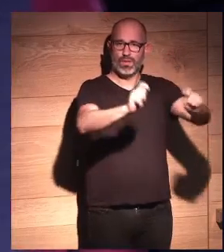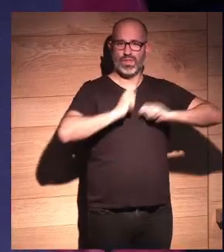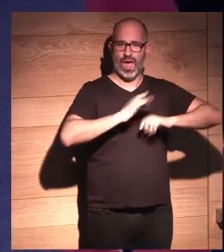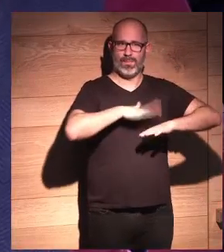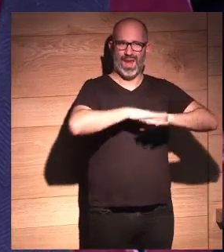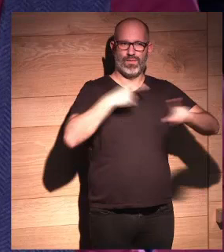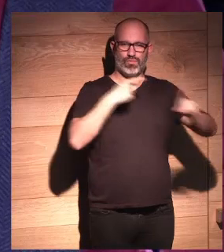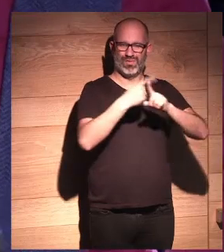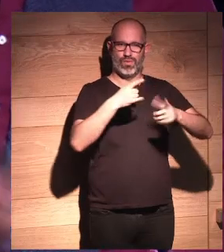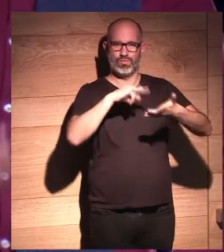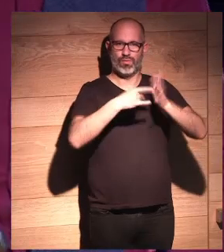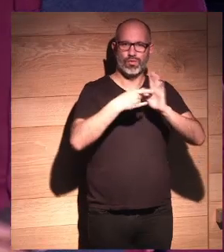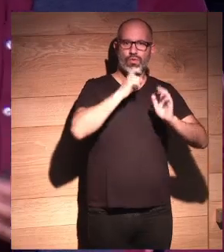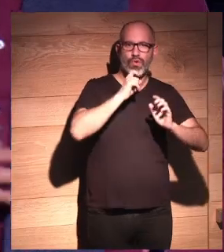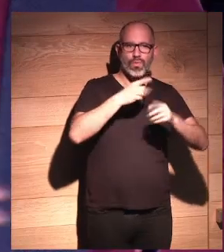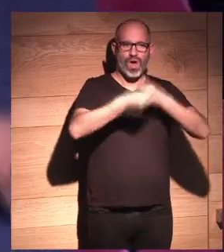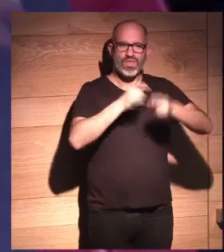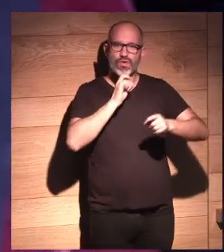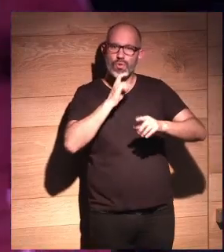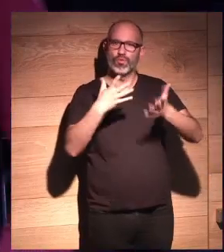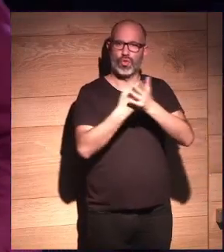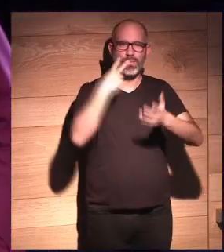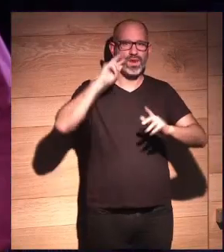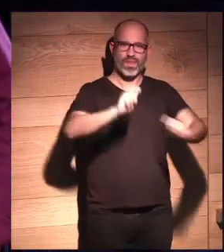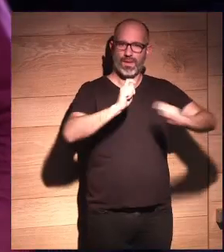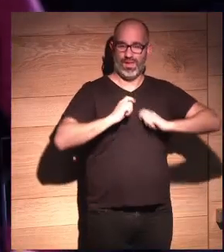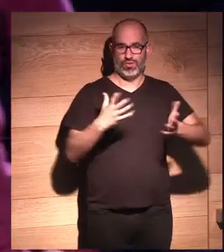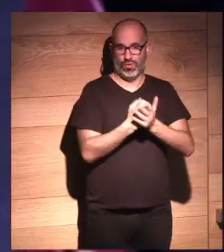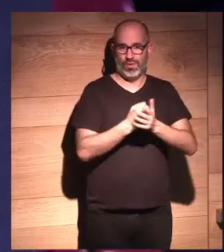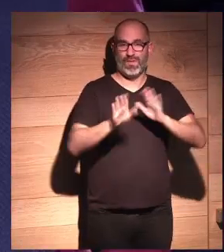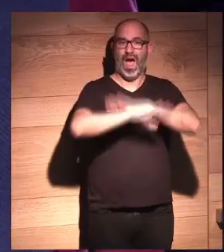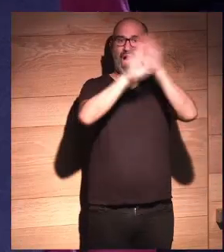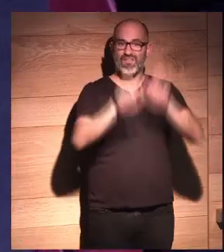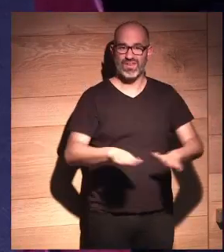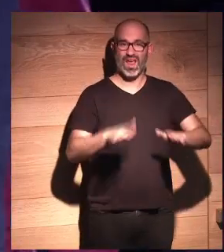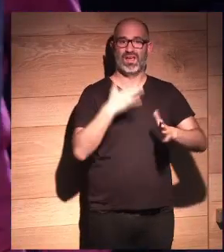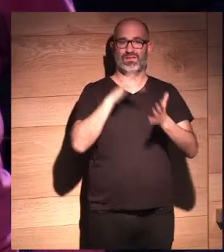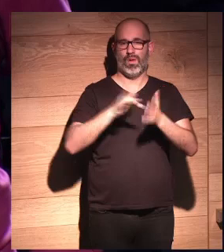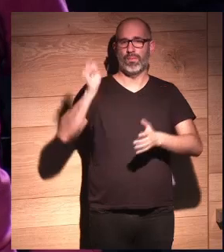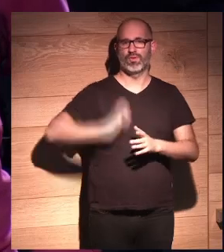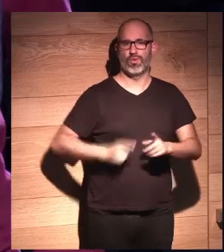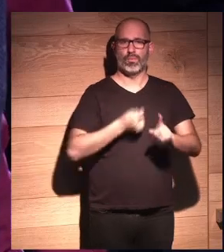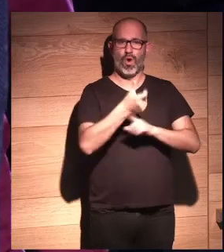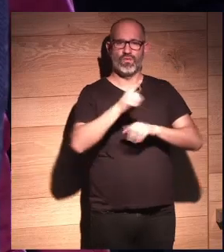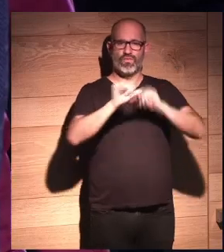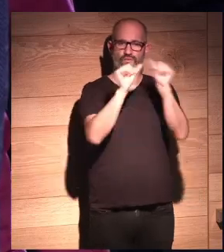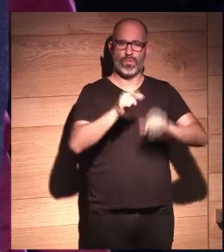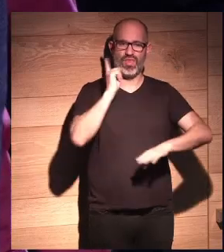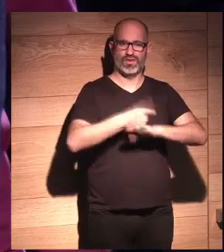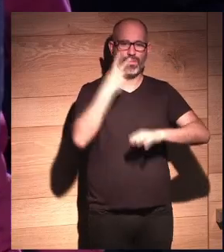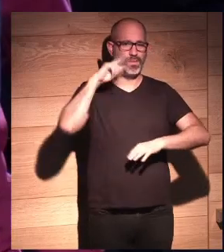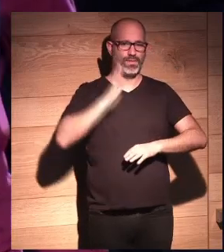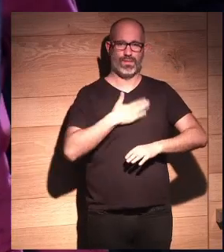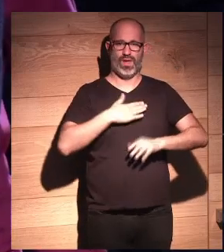son realmente ese protocolo de rodaje, con sus risas, con sus cosas, pero finalmente también profesionalizar un poquito más de esa manera, de una